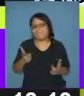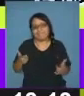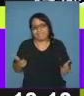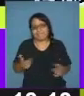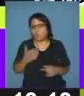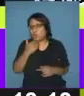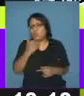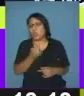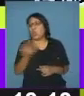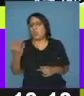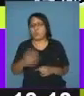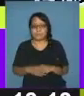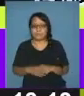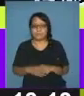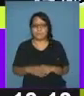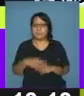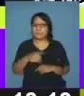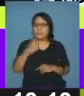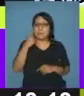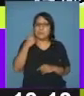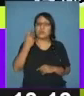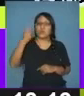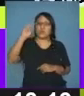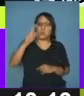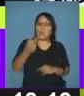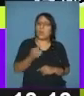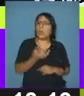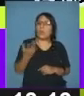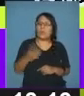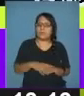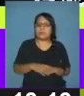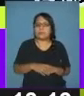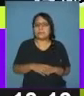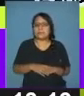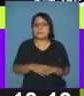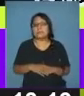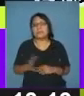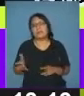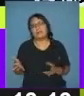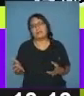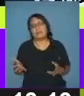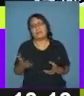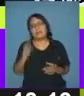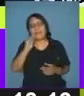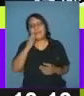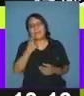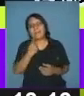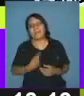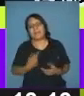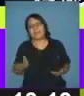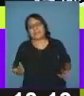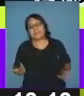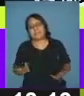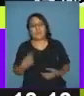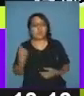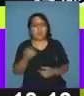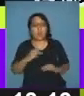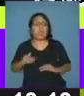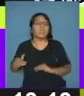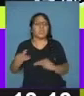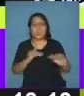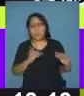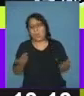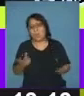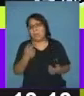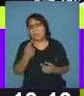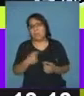cuánto. ¿De cuánto podría llegar a ser esta suba? Qué linda, es una hermosa pregunta. Todos nos hacemos la misma pregunta. Si